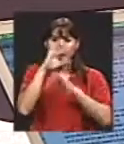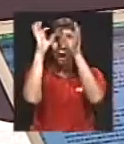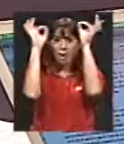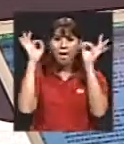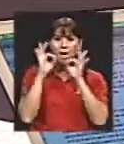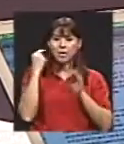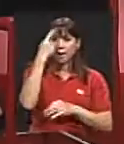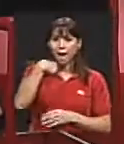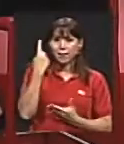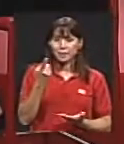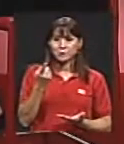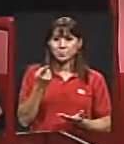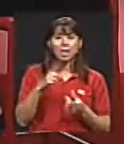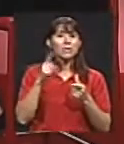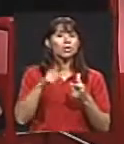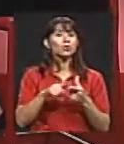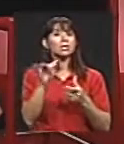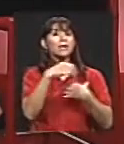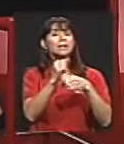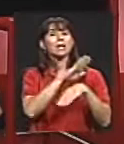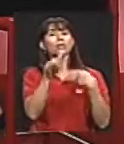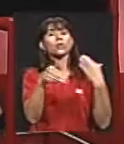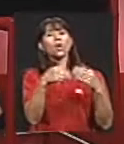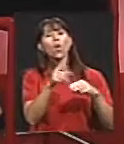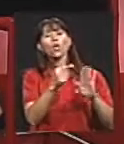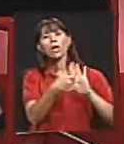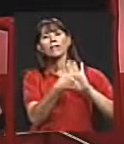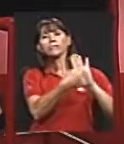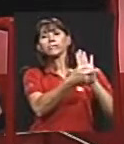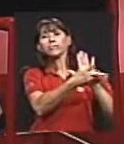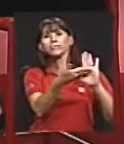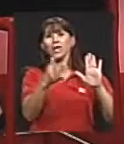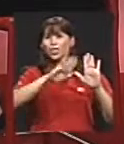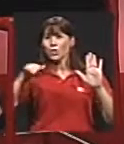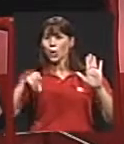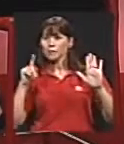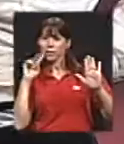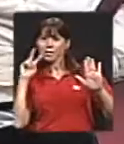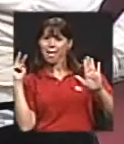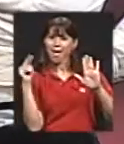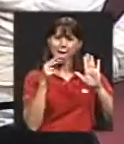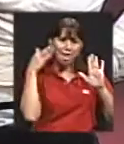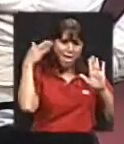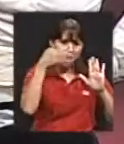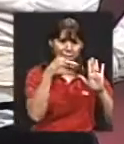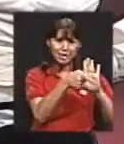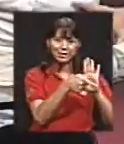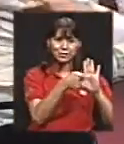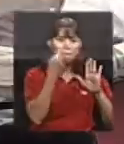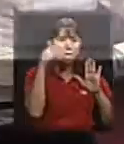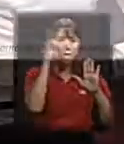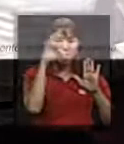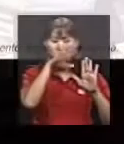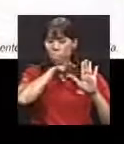y tirar el humo por otro lado y que todos se vayan corriendo a pagar el pequeño conato dice el de emplear ahora en eso voy